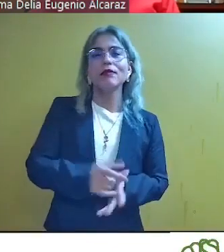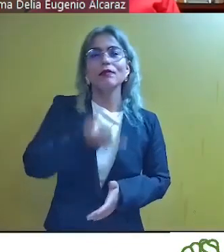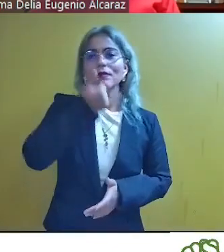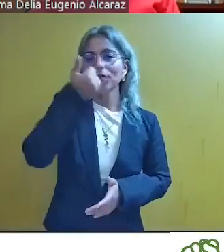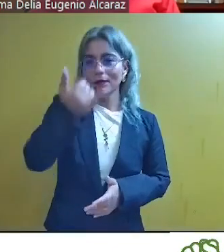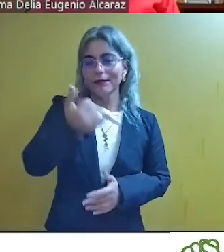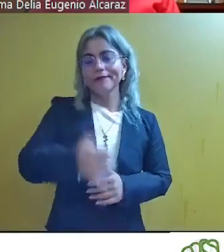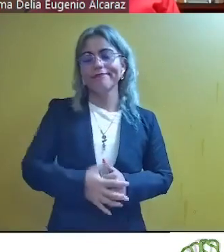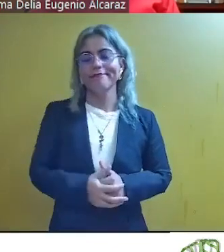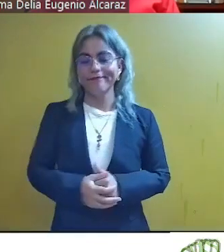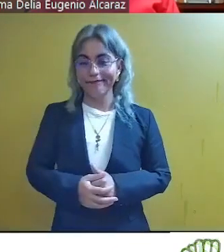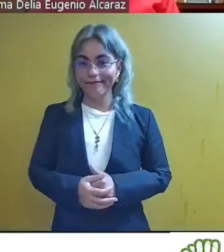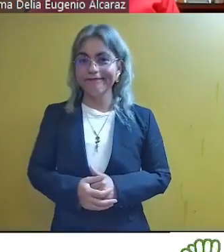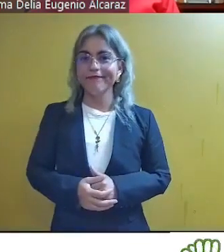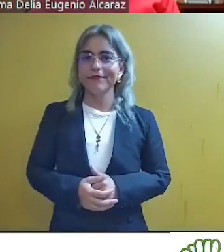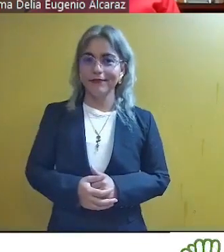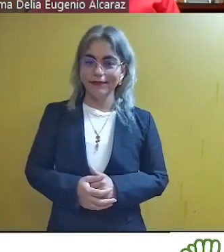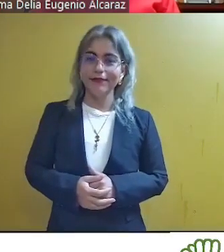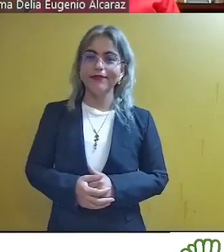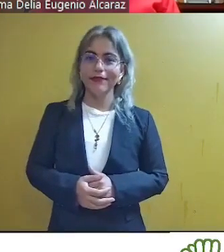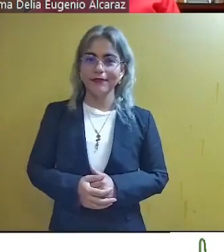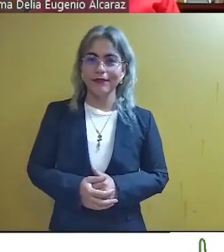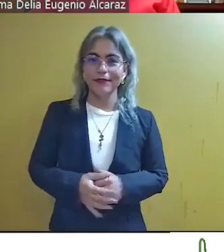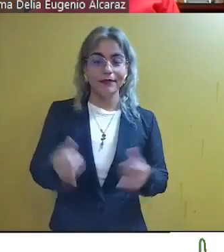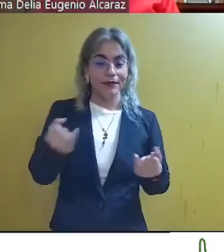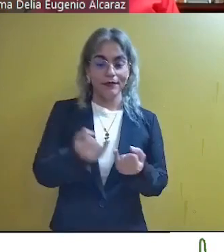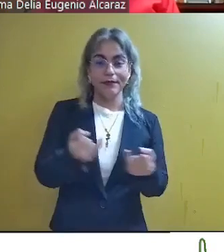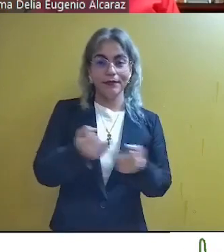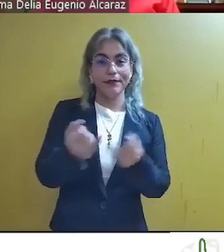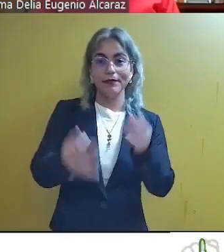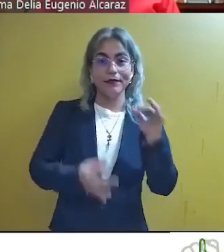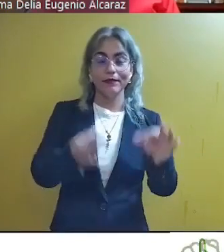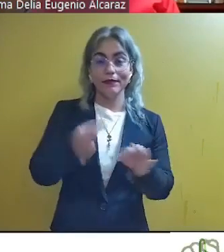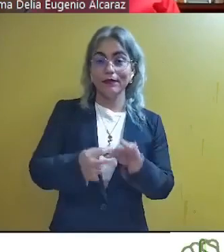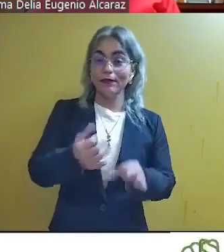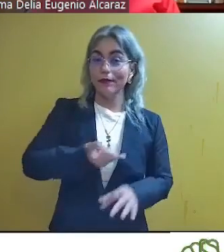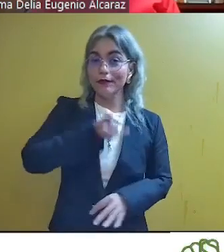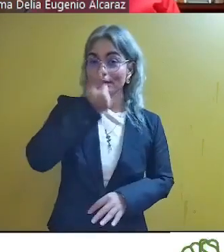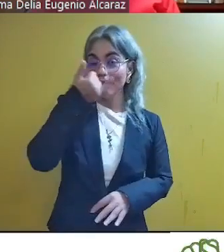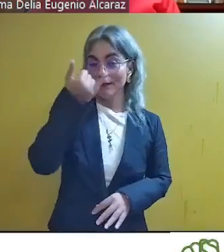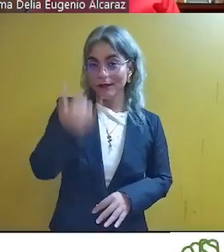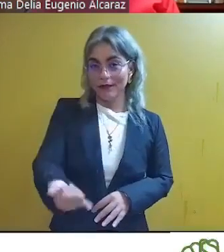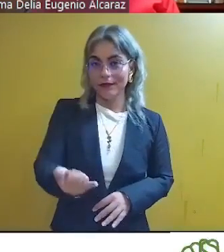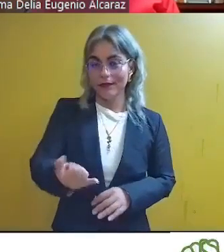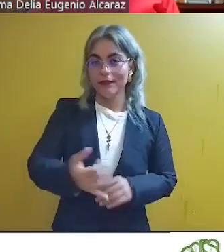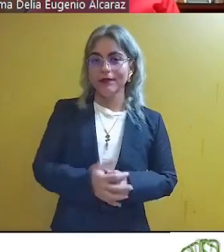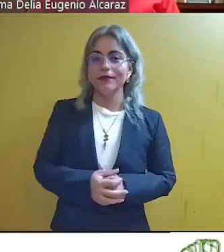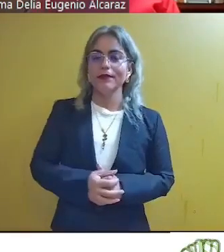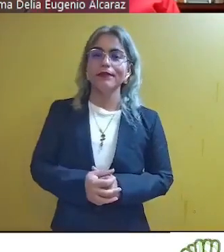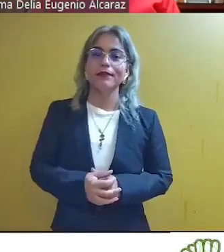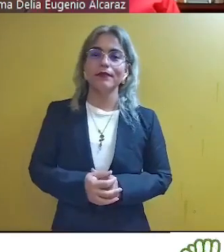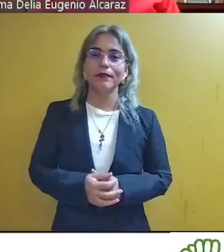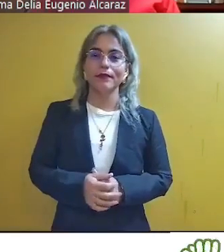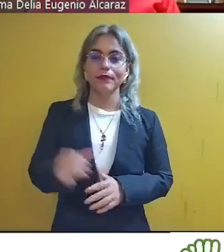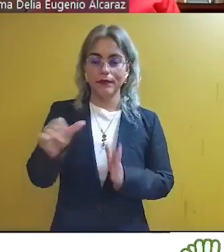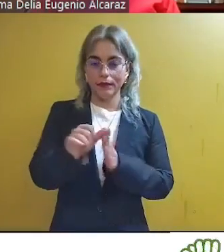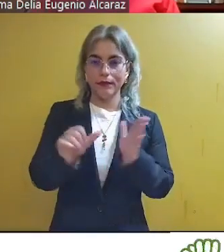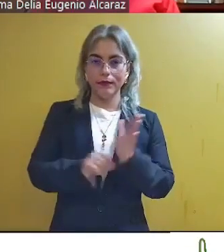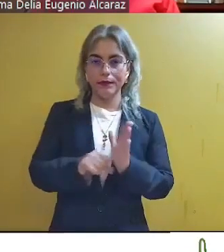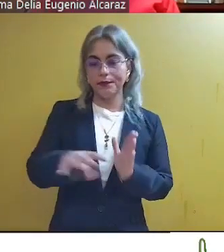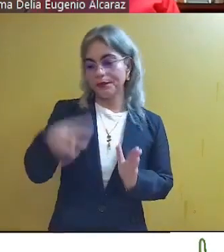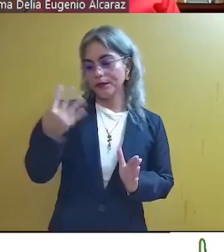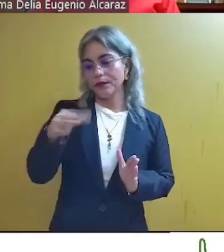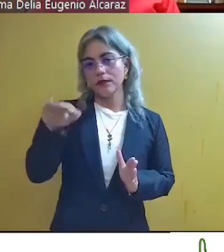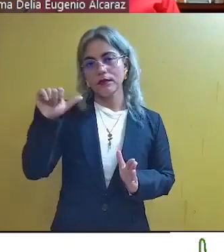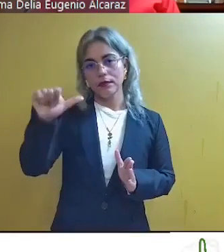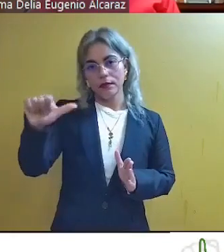jurisdiccionales y violatoria del principio de retroactividad e indebida fundamentación y motivación, tuteladas por los artículos 14 y